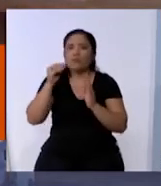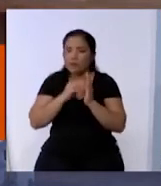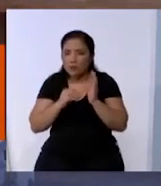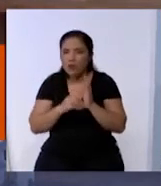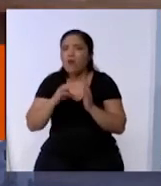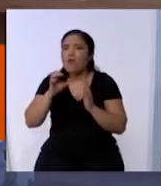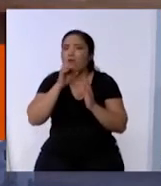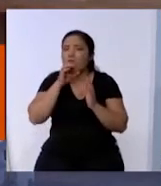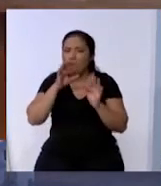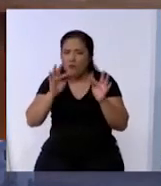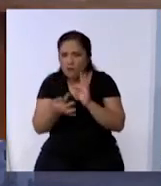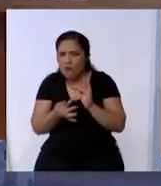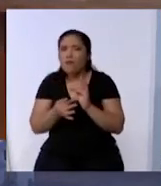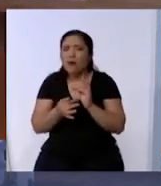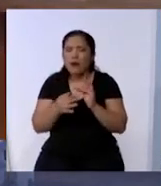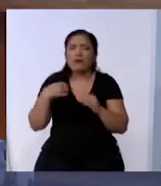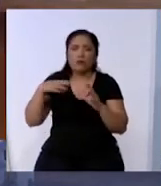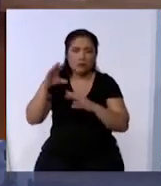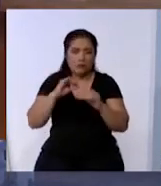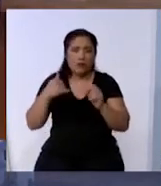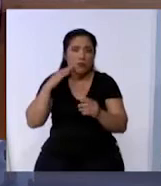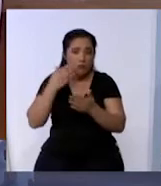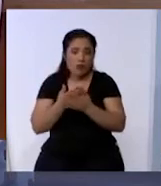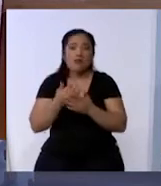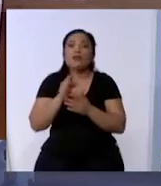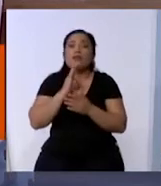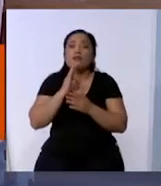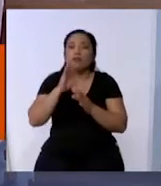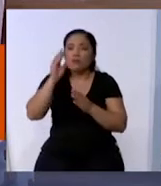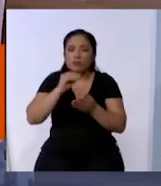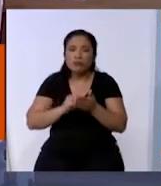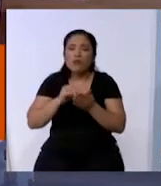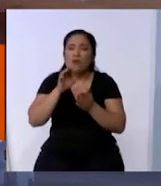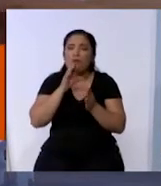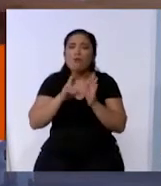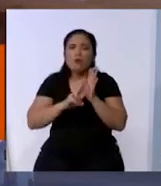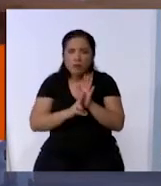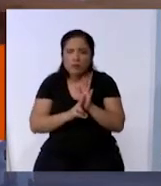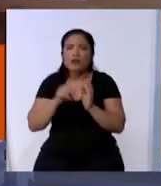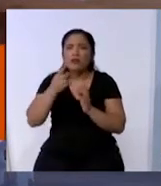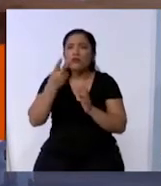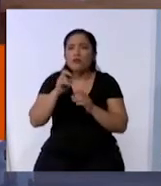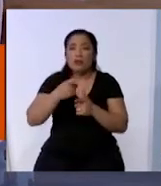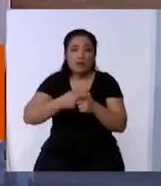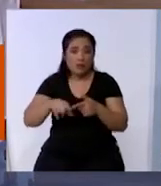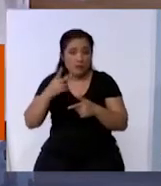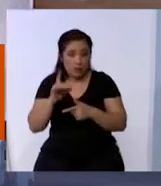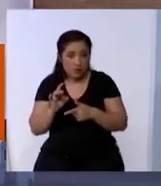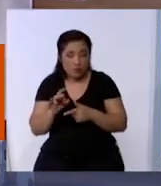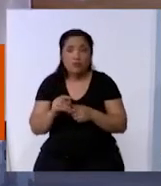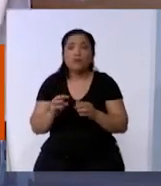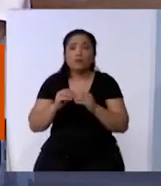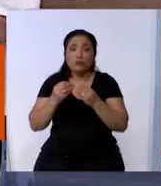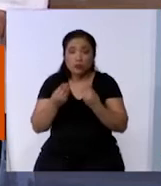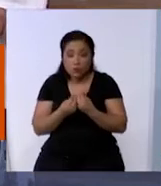el despeje algebraico, como les mostré con los dedos, y queda la solución 220 dividido 28. El resultado es